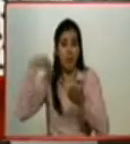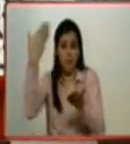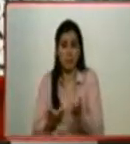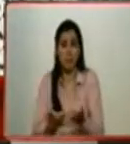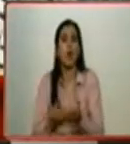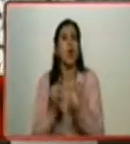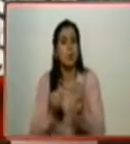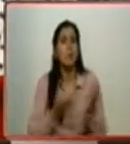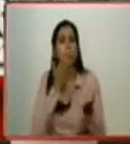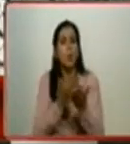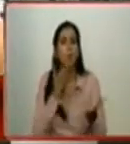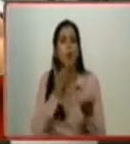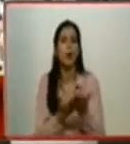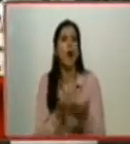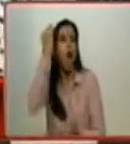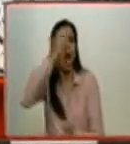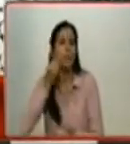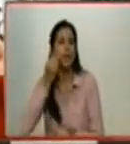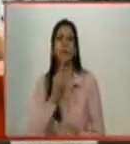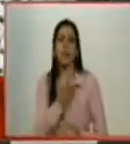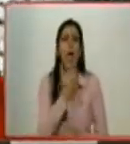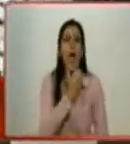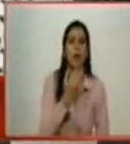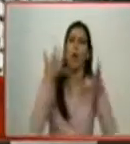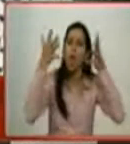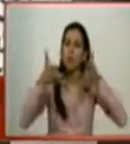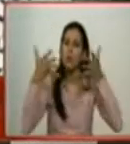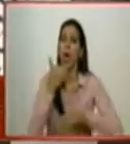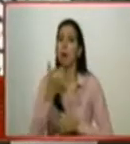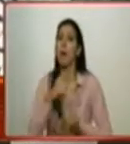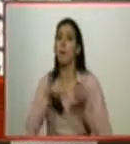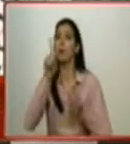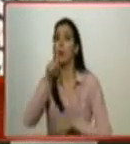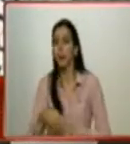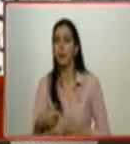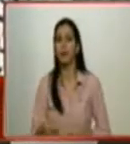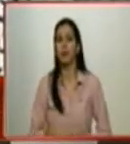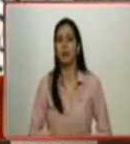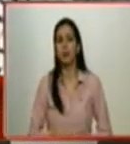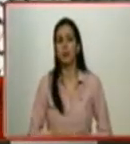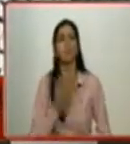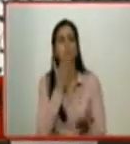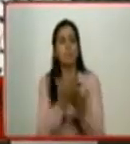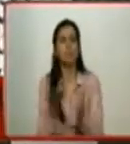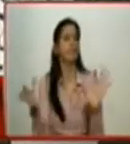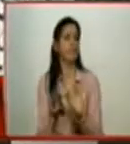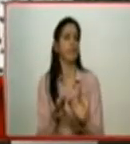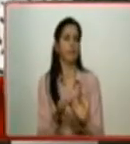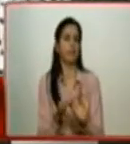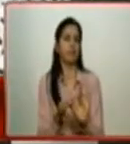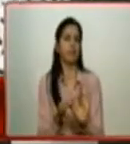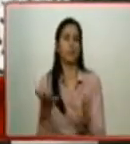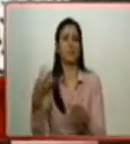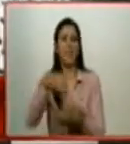planteando nuestras críticas, nuestras observaciones, nuestras recomendaciones, pero más allá de eso, planteamos la unidad. Todo